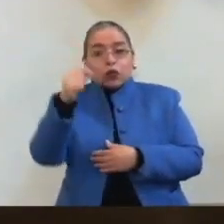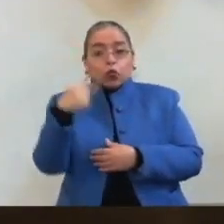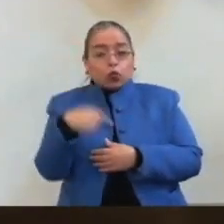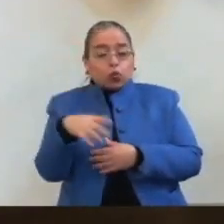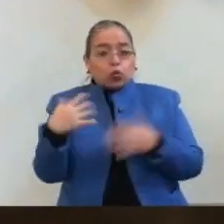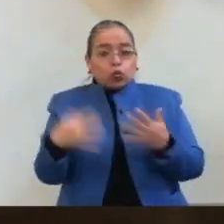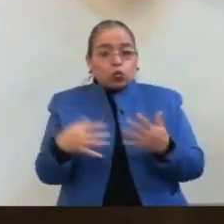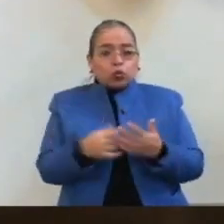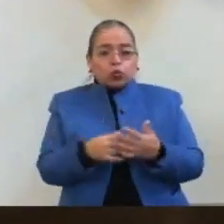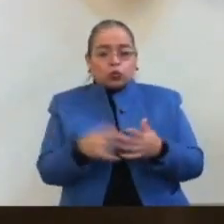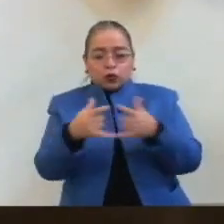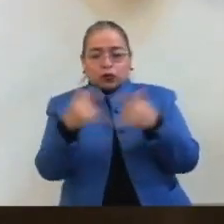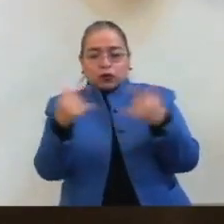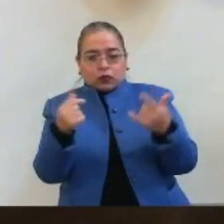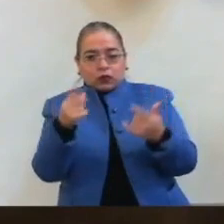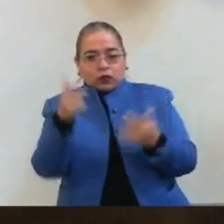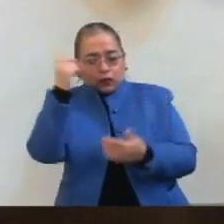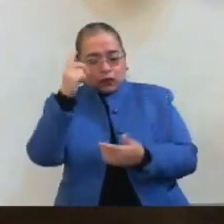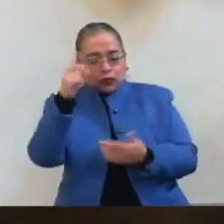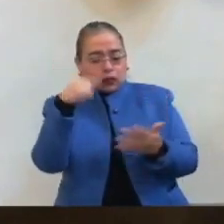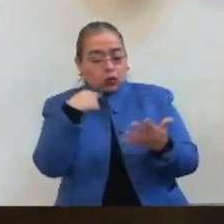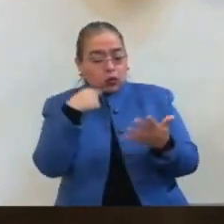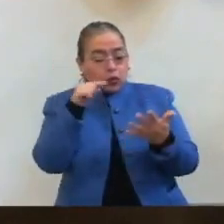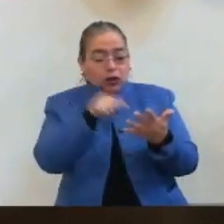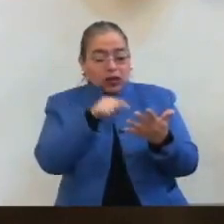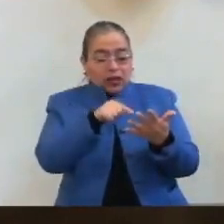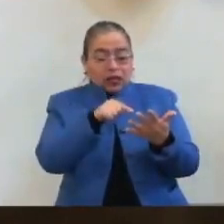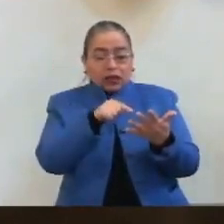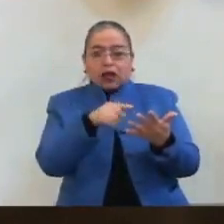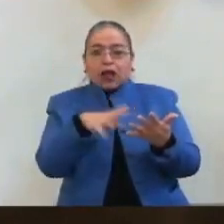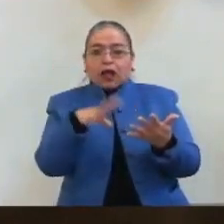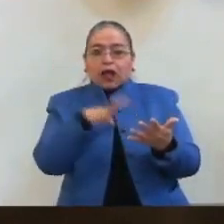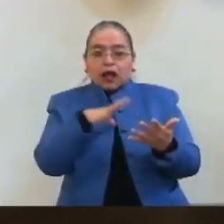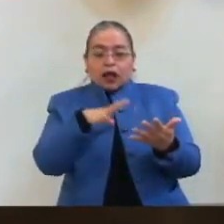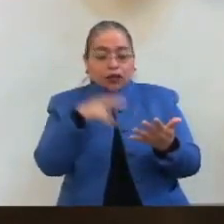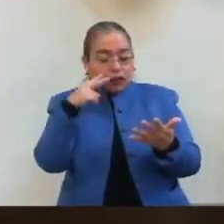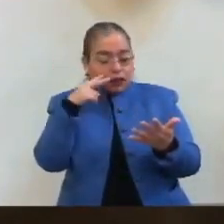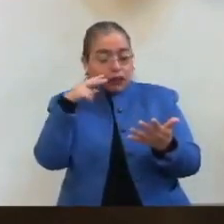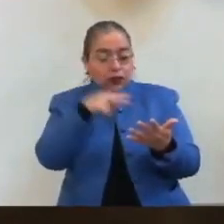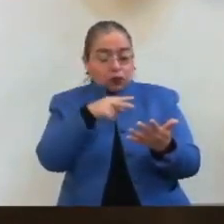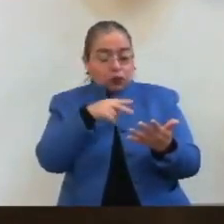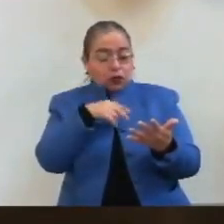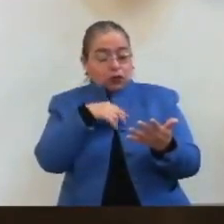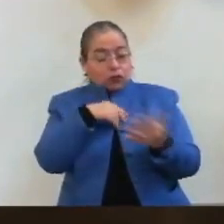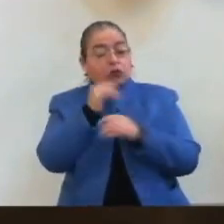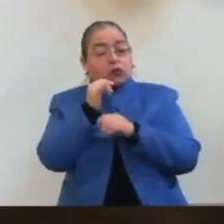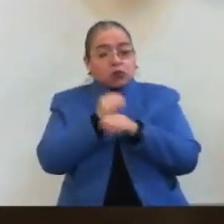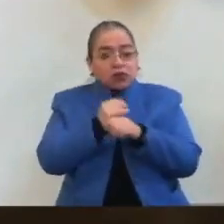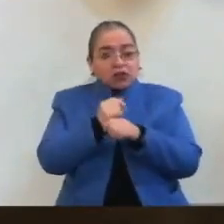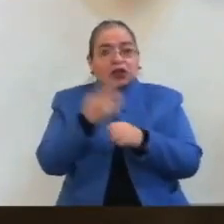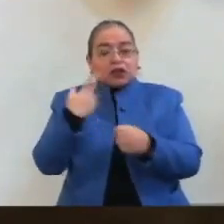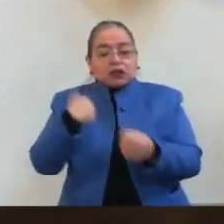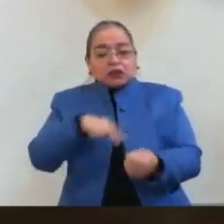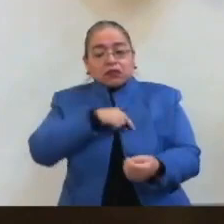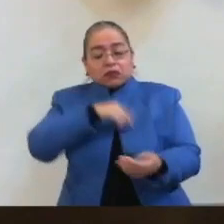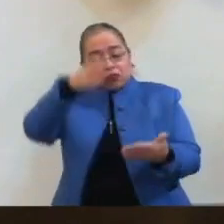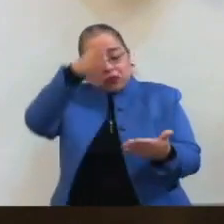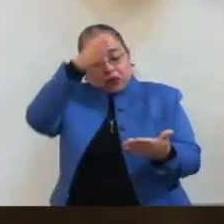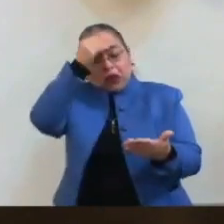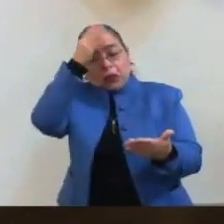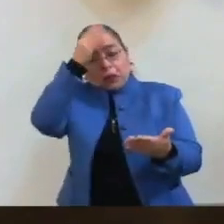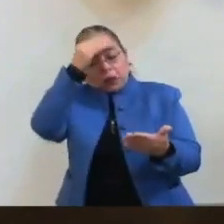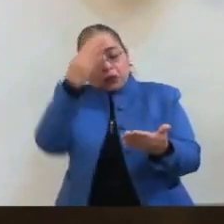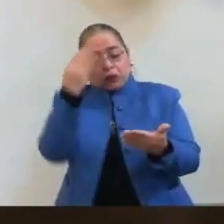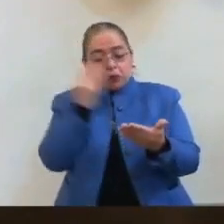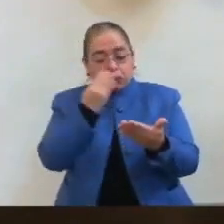que recobrar vida por eso leemos la